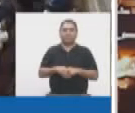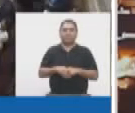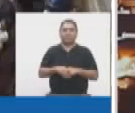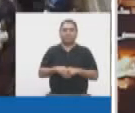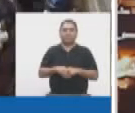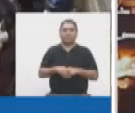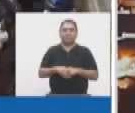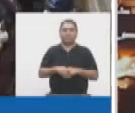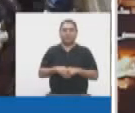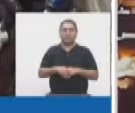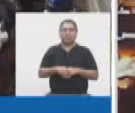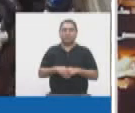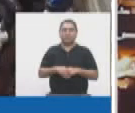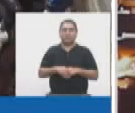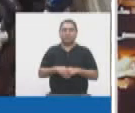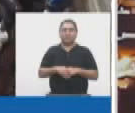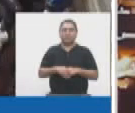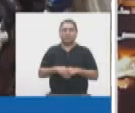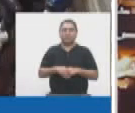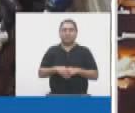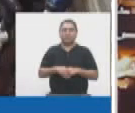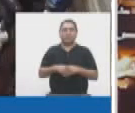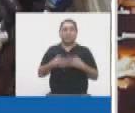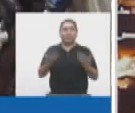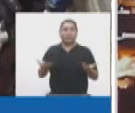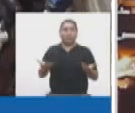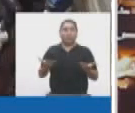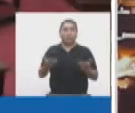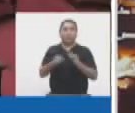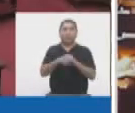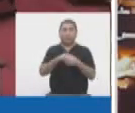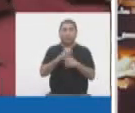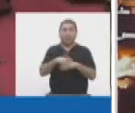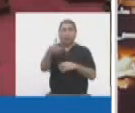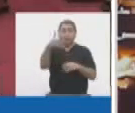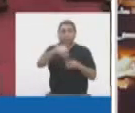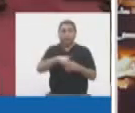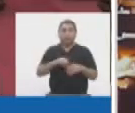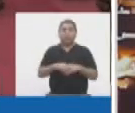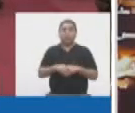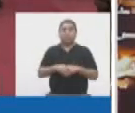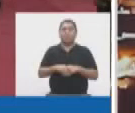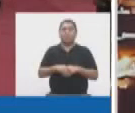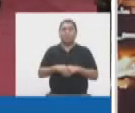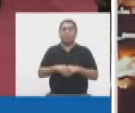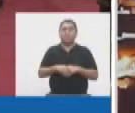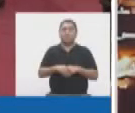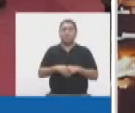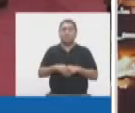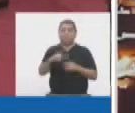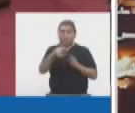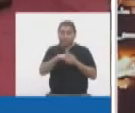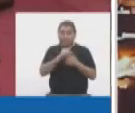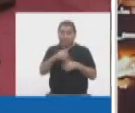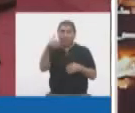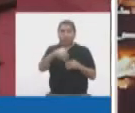diferencia eh sabiendo que estamos en una situación de crisis de emergencia pero la Constitución otorga estos